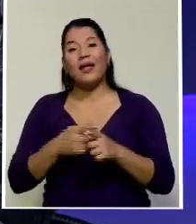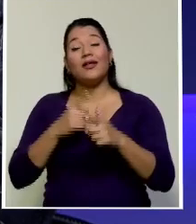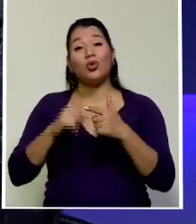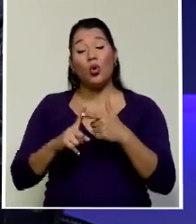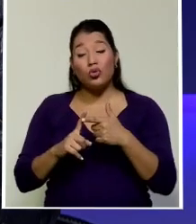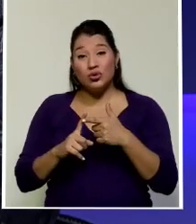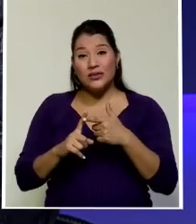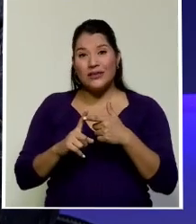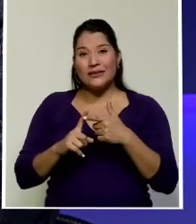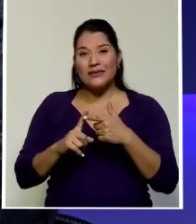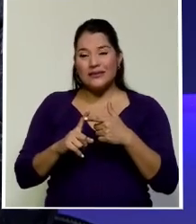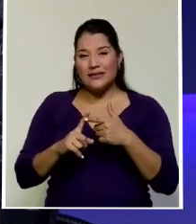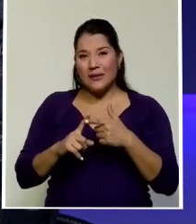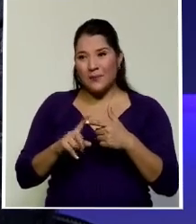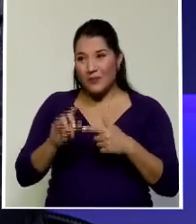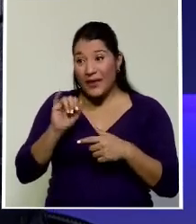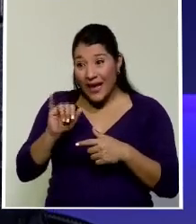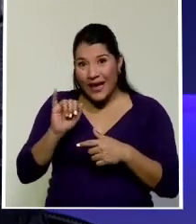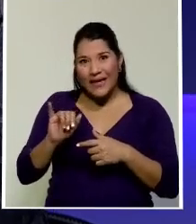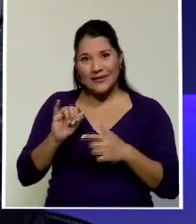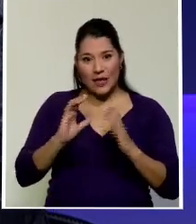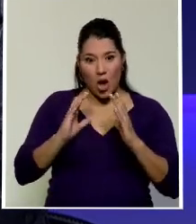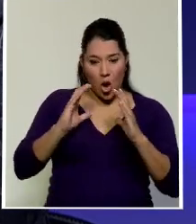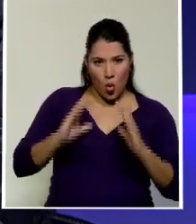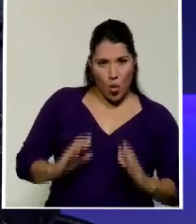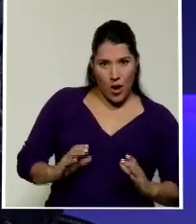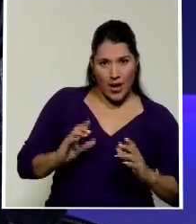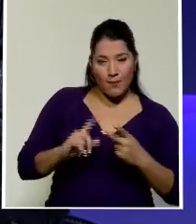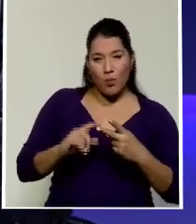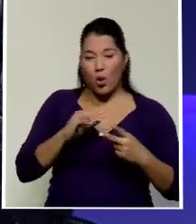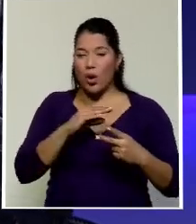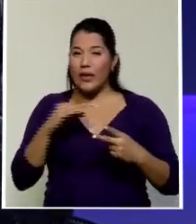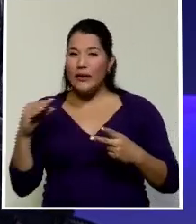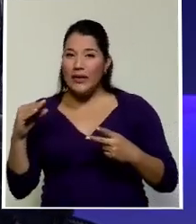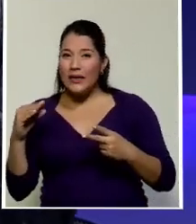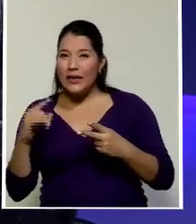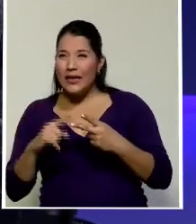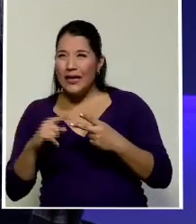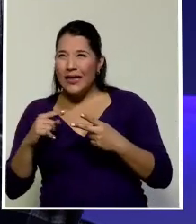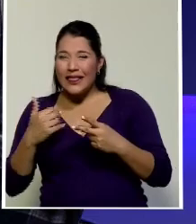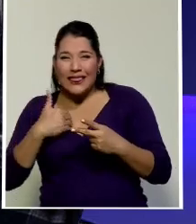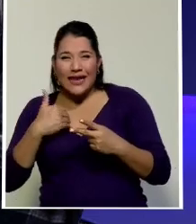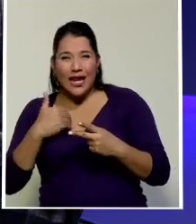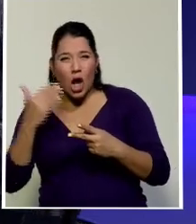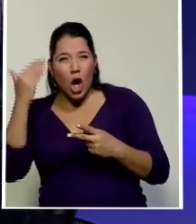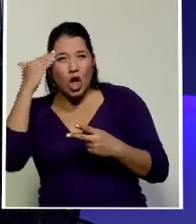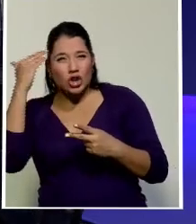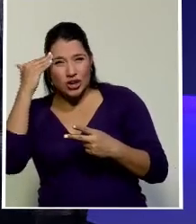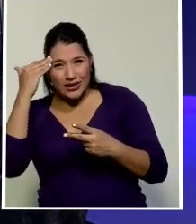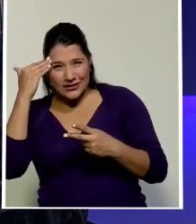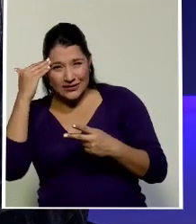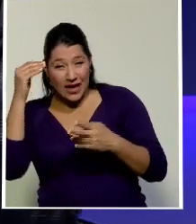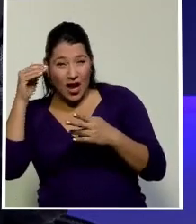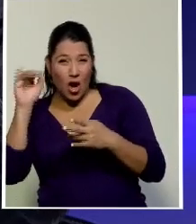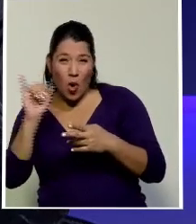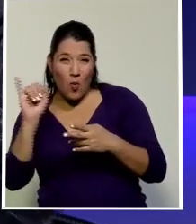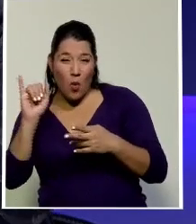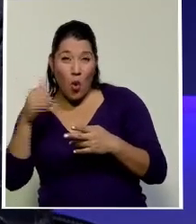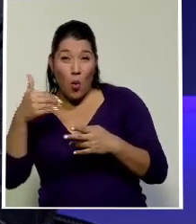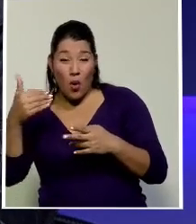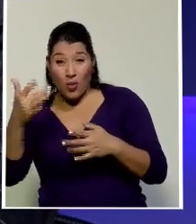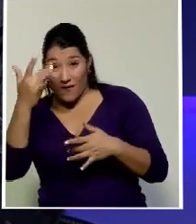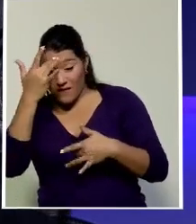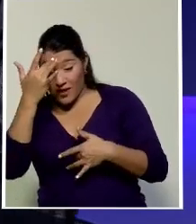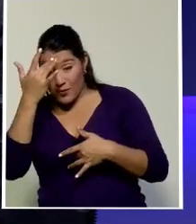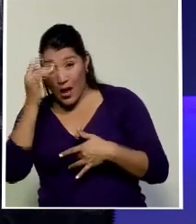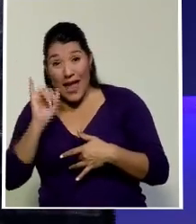ese dúo, digamos, o esa mezcla de cuerpo y el estado más consciente que es la enfermedad, ese es mi tema. O sea,